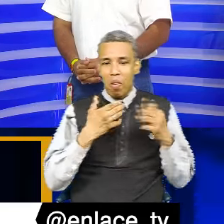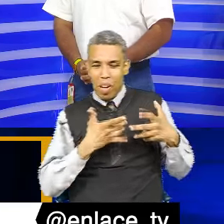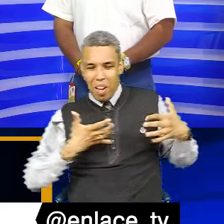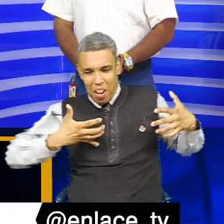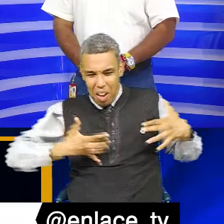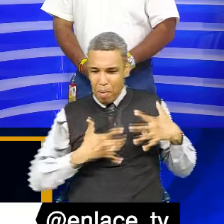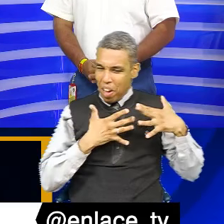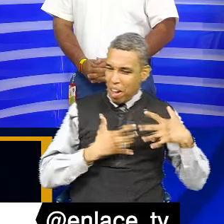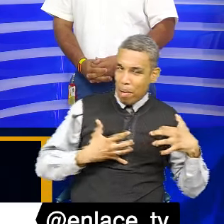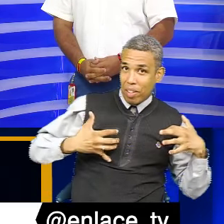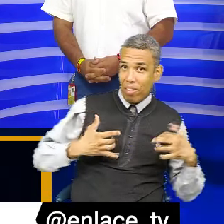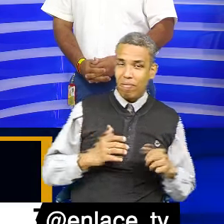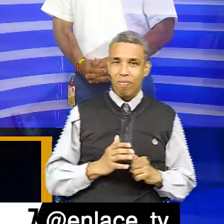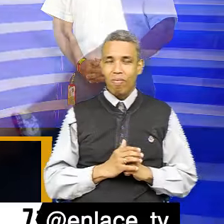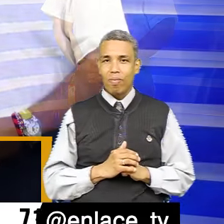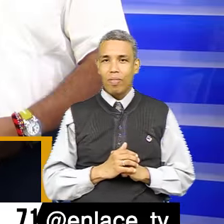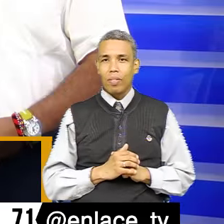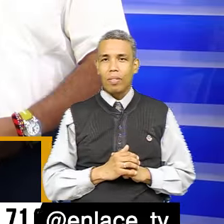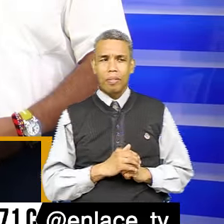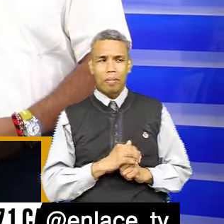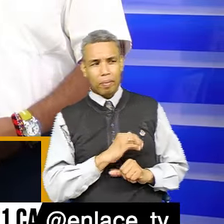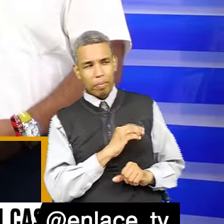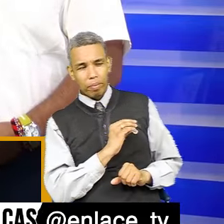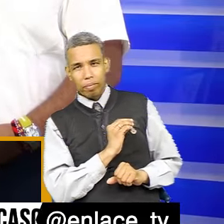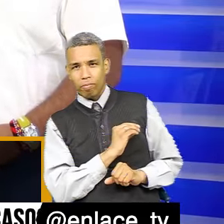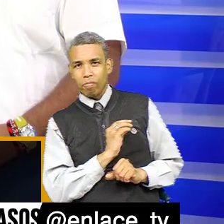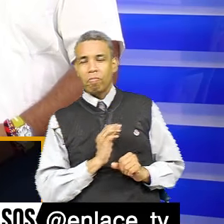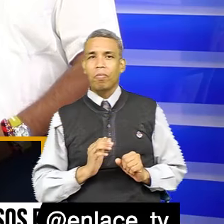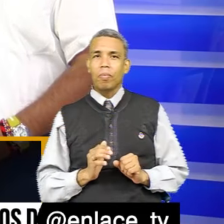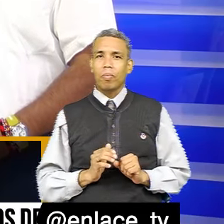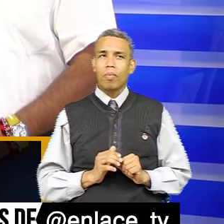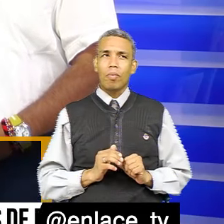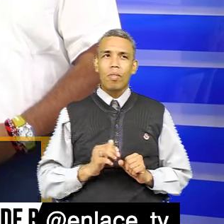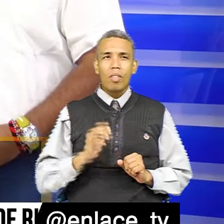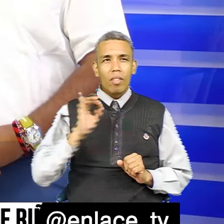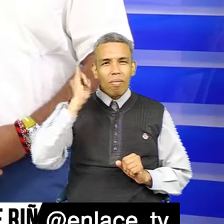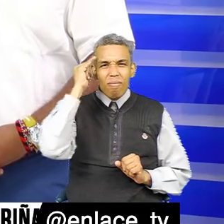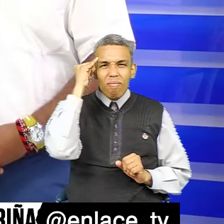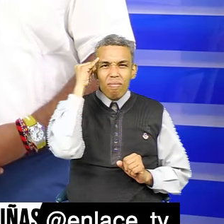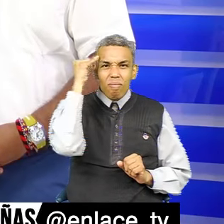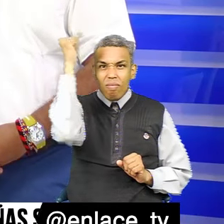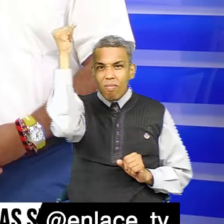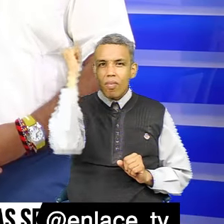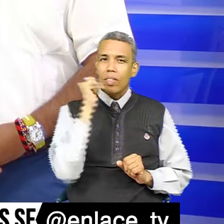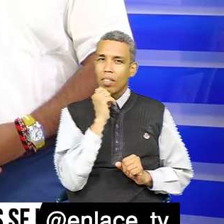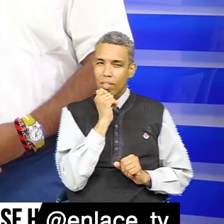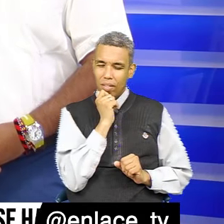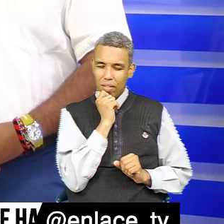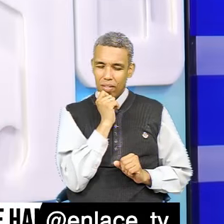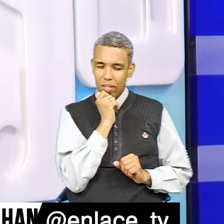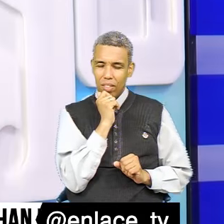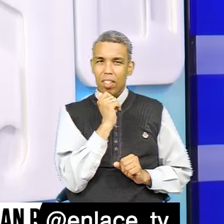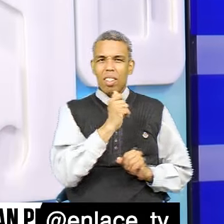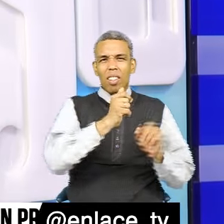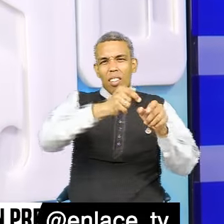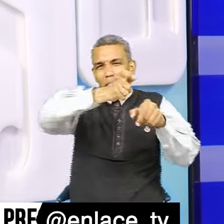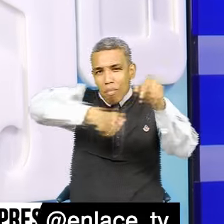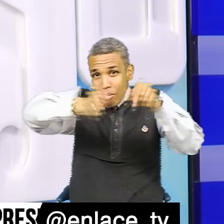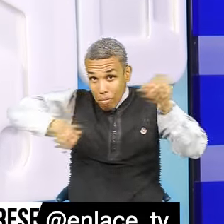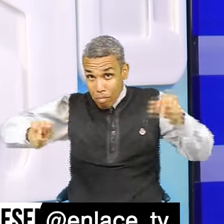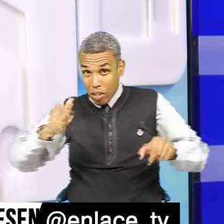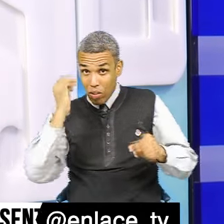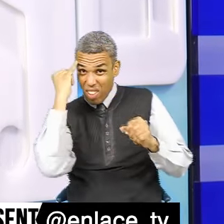que compositores de Barranca Bermeja se unieron para así realizar o lanzar una producción musical que se conocerá